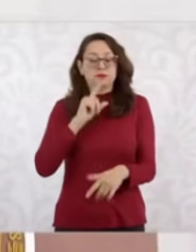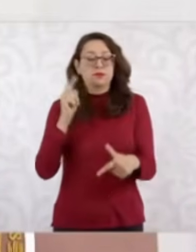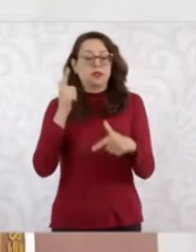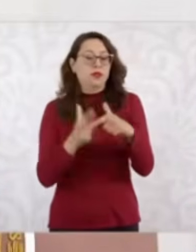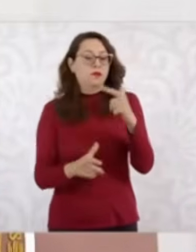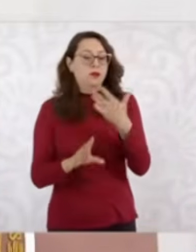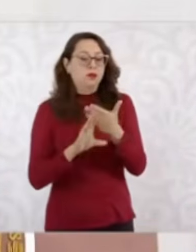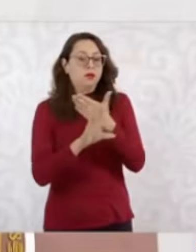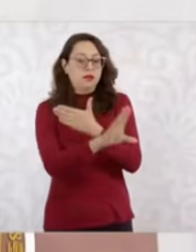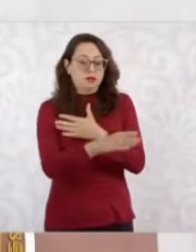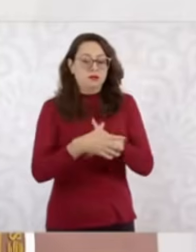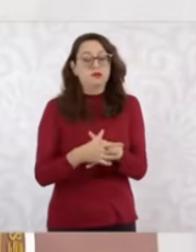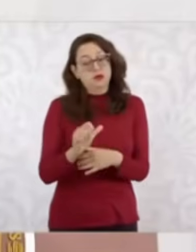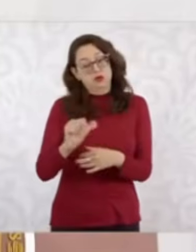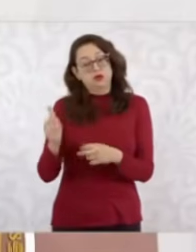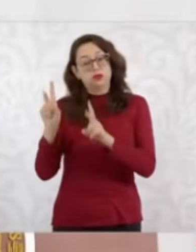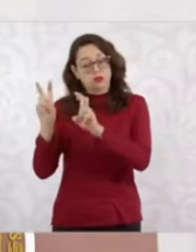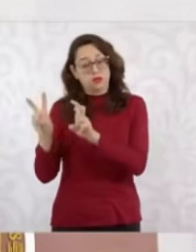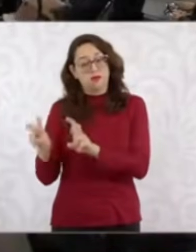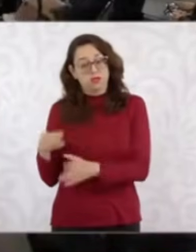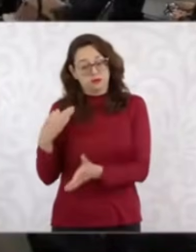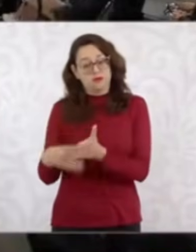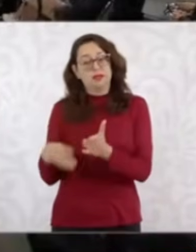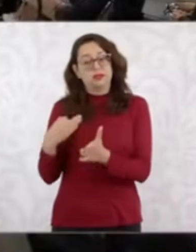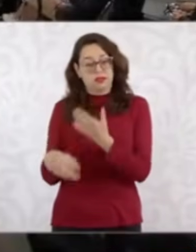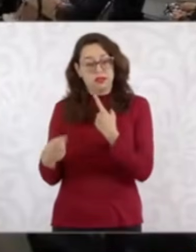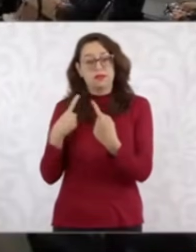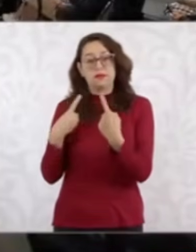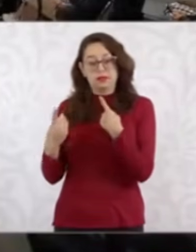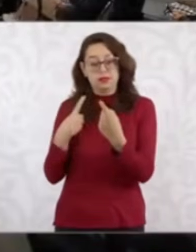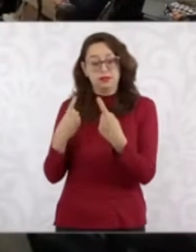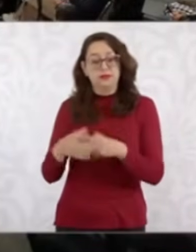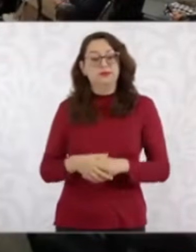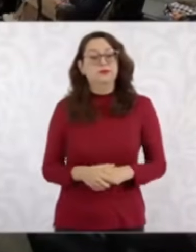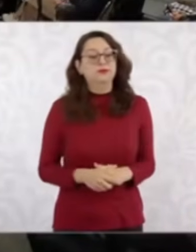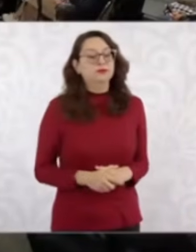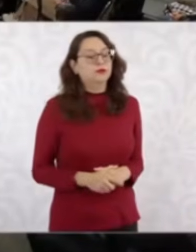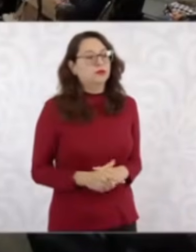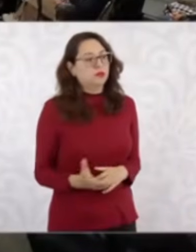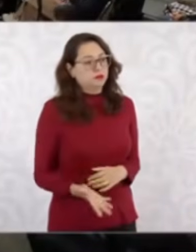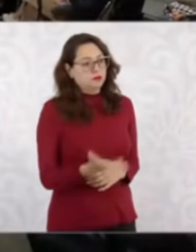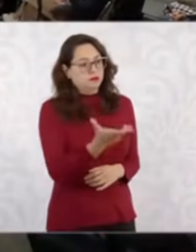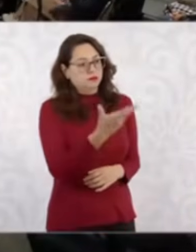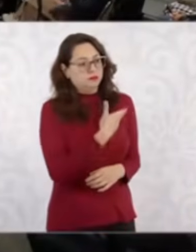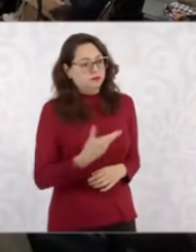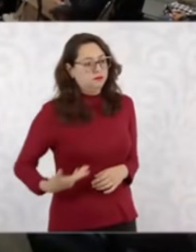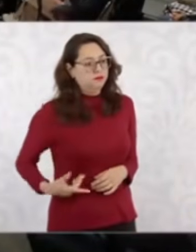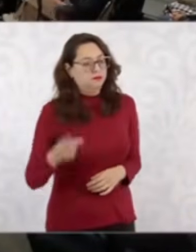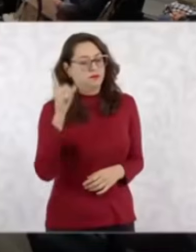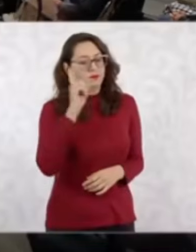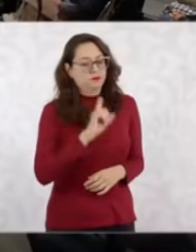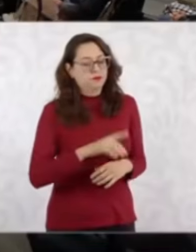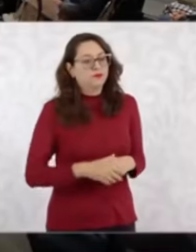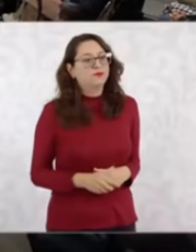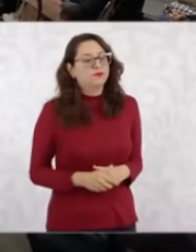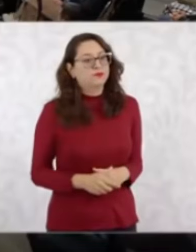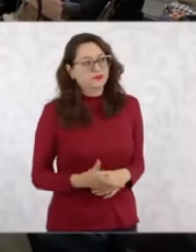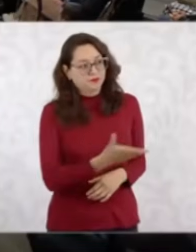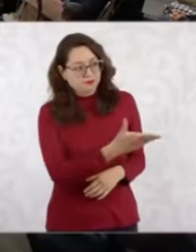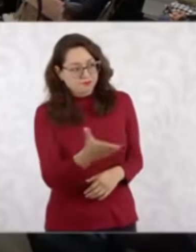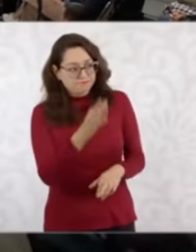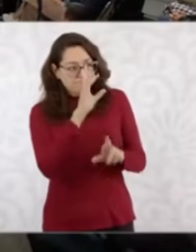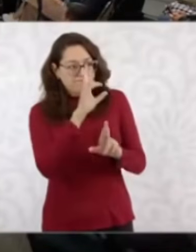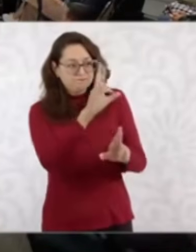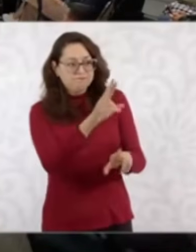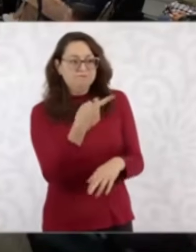que es indispensable que se debata. Por sus instrucciones y por respeto a las invitadas, tengo otra pregunta sobre